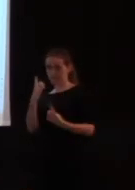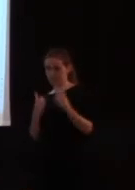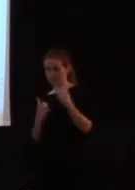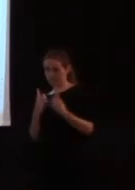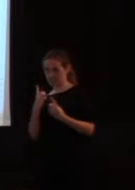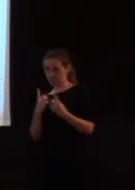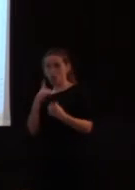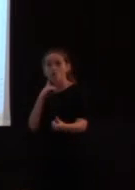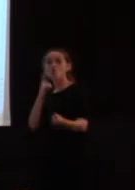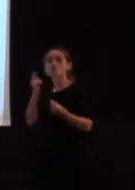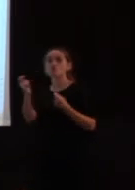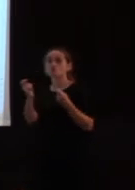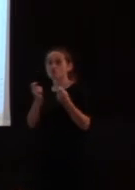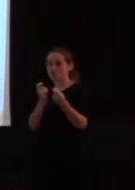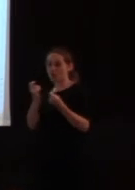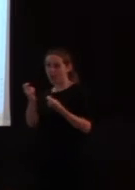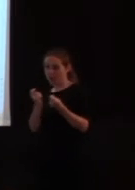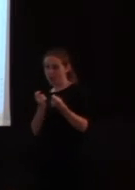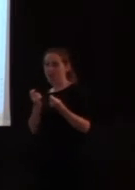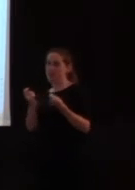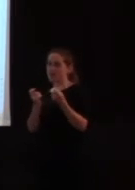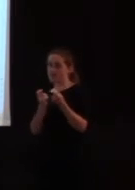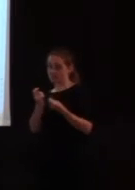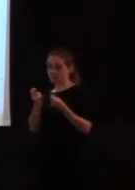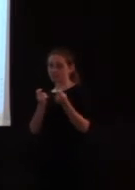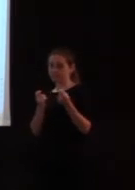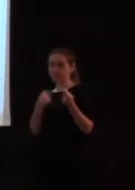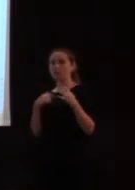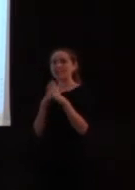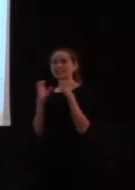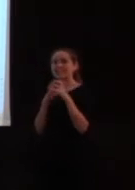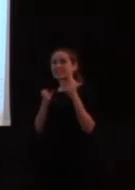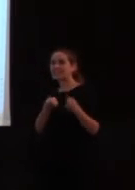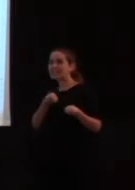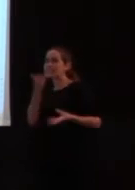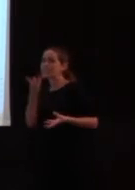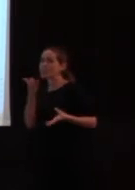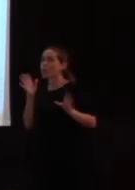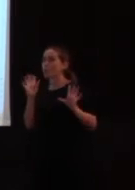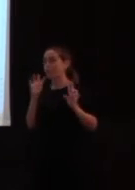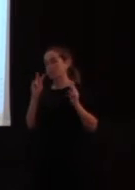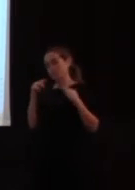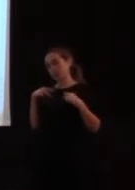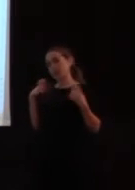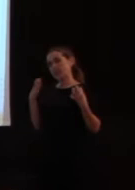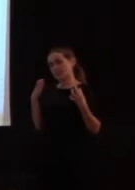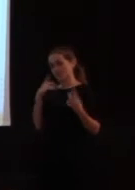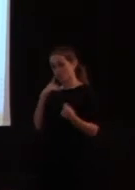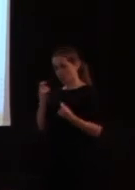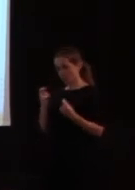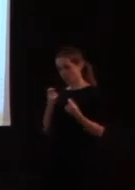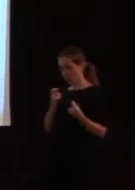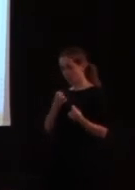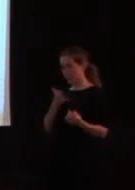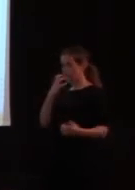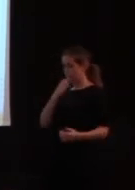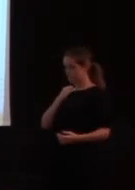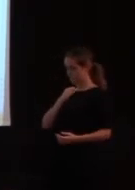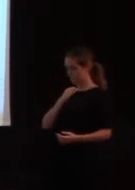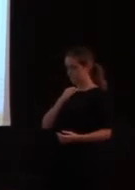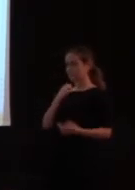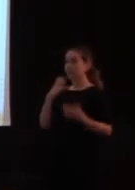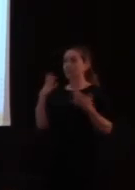saber controlar lo que tenemos muchas ganas de decir, pero no lo deberíamos decir. ¿Me explico? Por tanto, esta